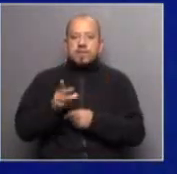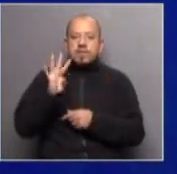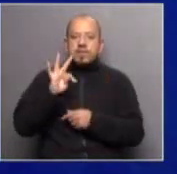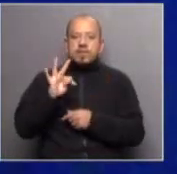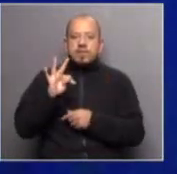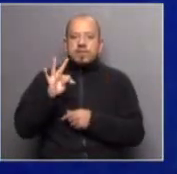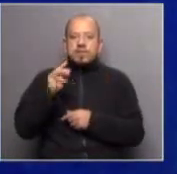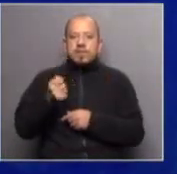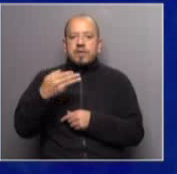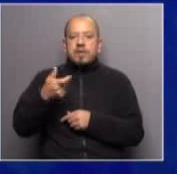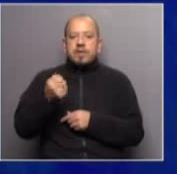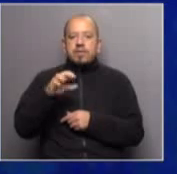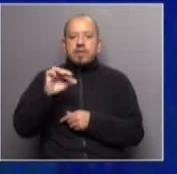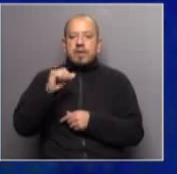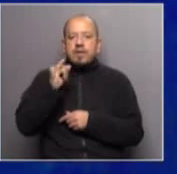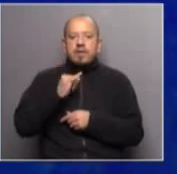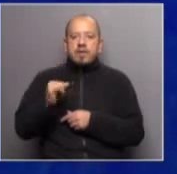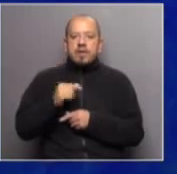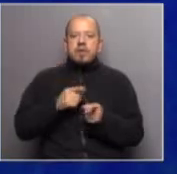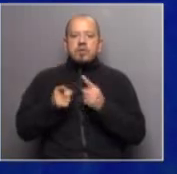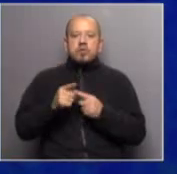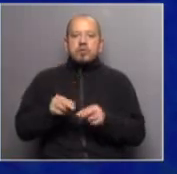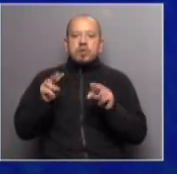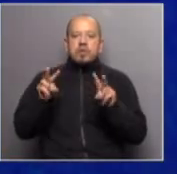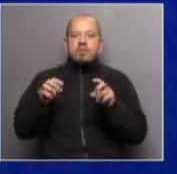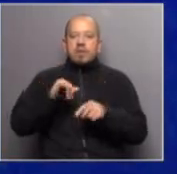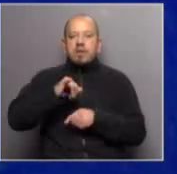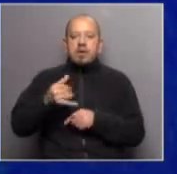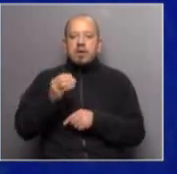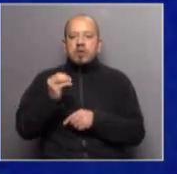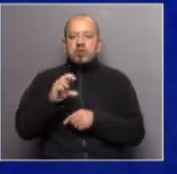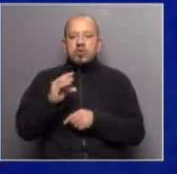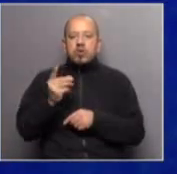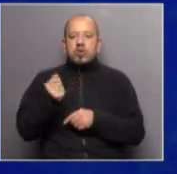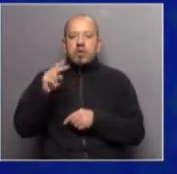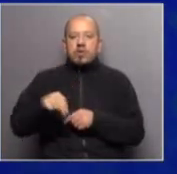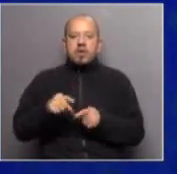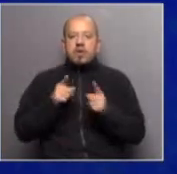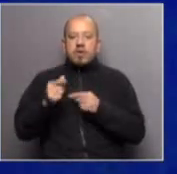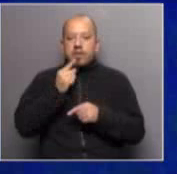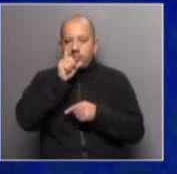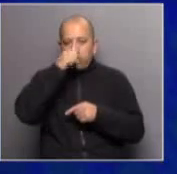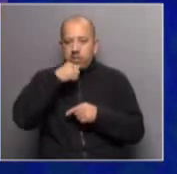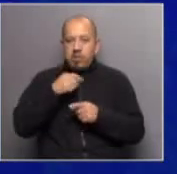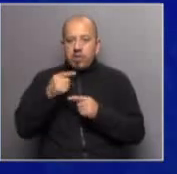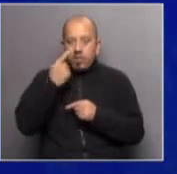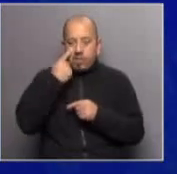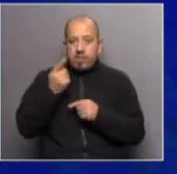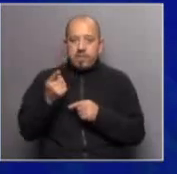Tavares, de ET y Los Problems, sobre su tema Jordan, que además de haber hecho el clip en un lugar típico de Montevideo, que van a